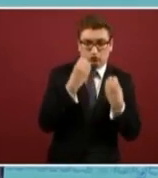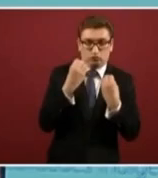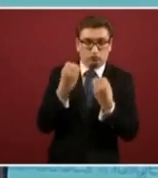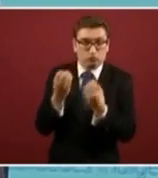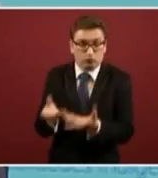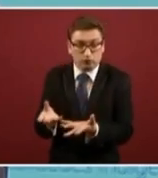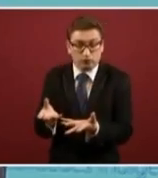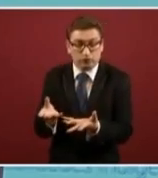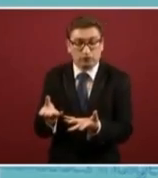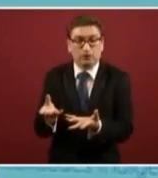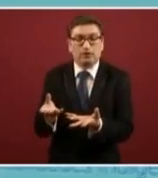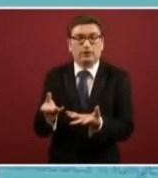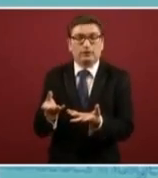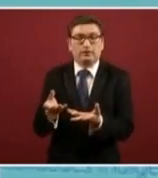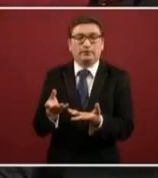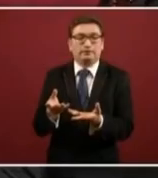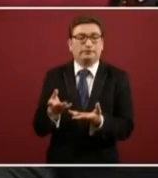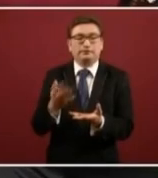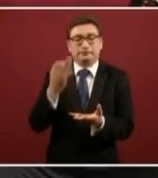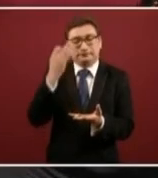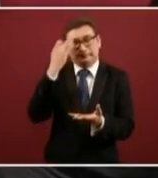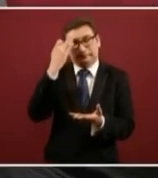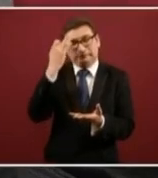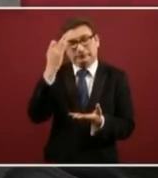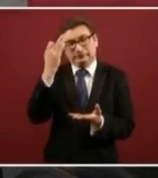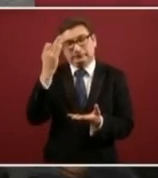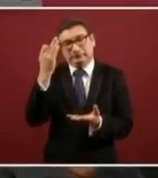llegaban tarde,